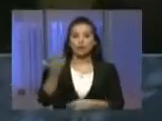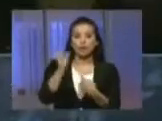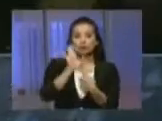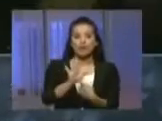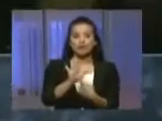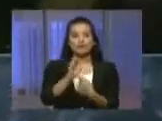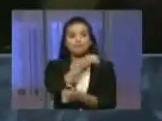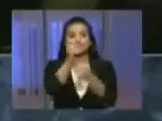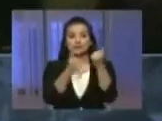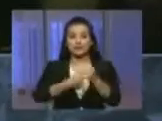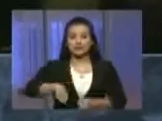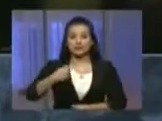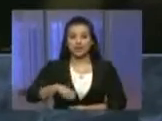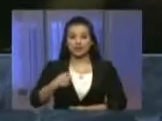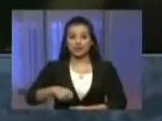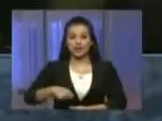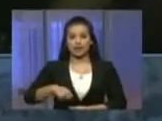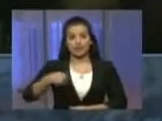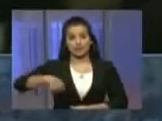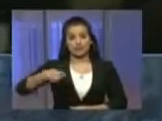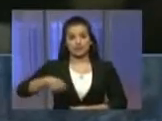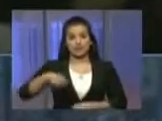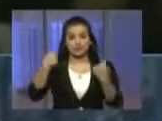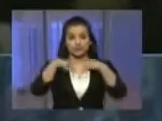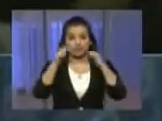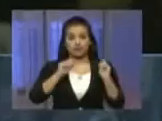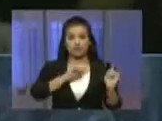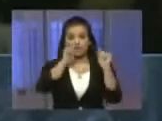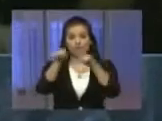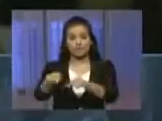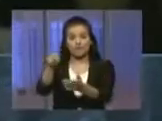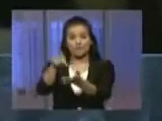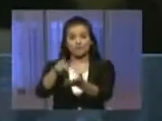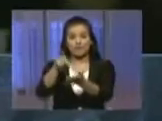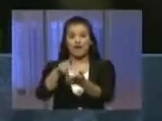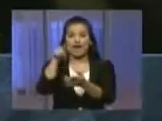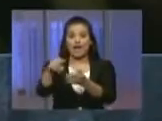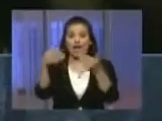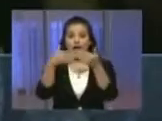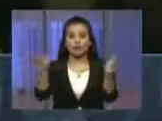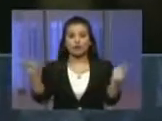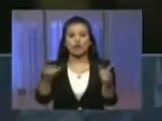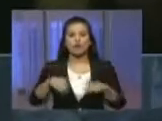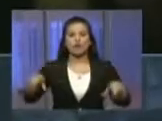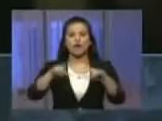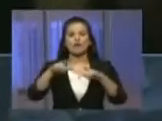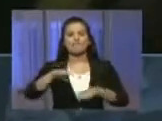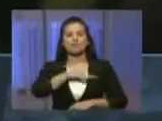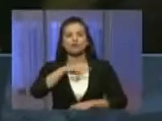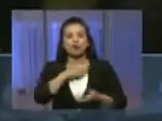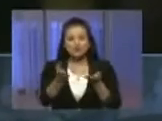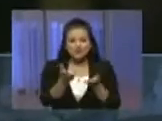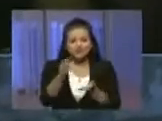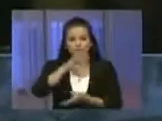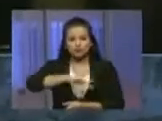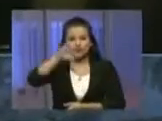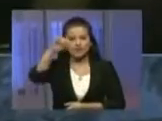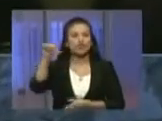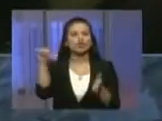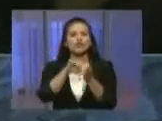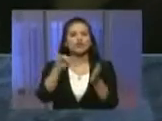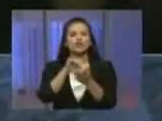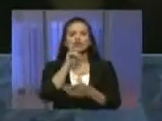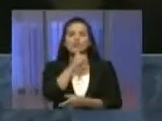ejecutivo quien ha ido a participar de la inauguración de la base de misiones socialista del sector José